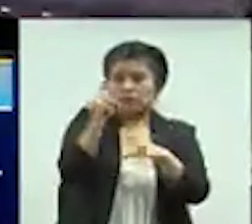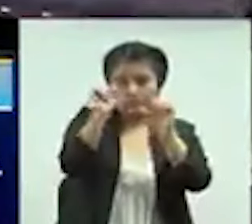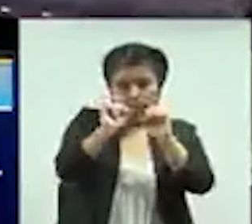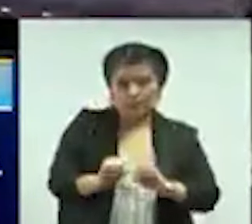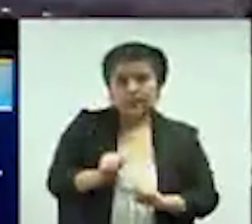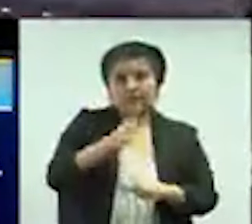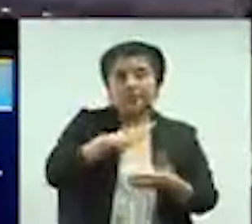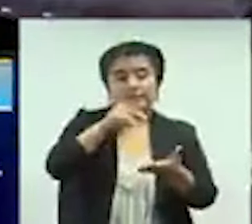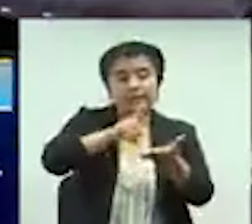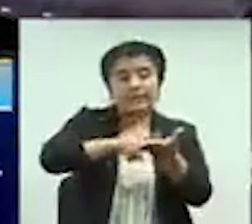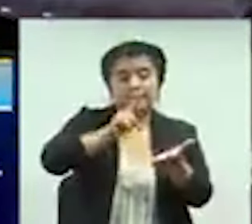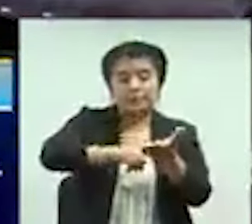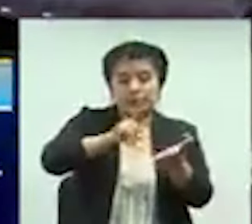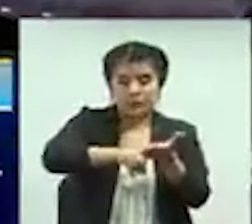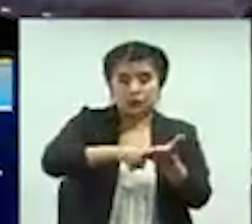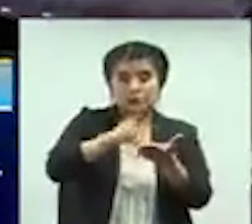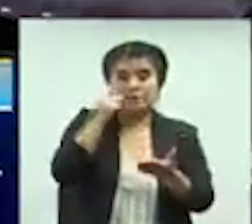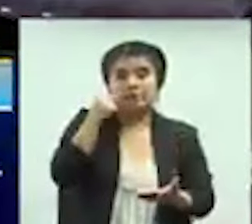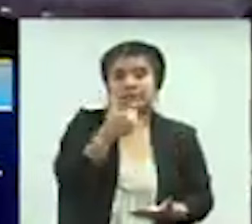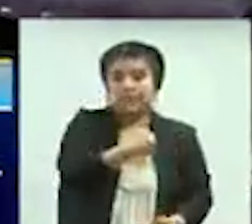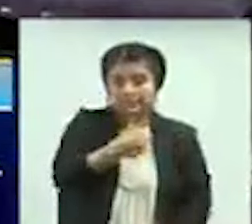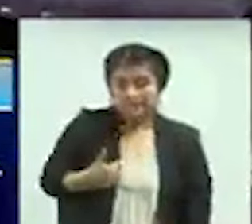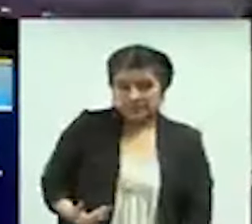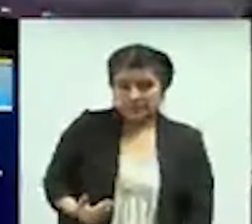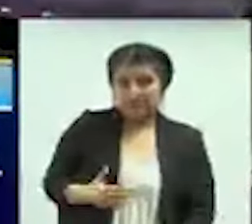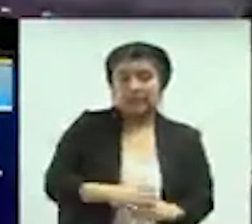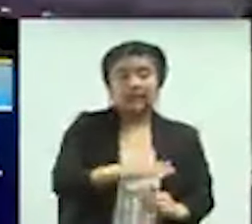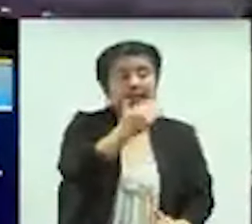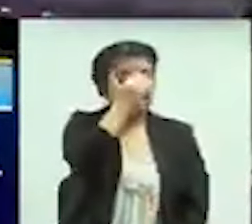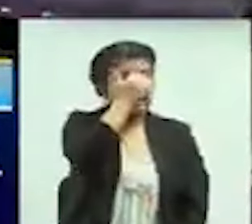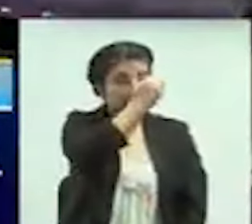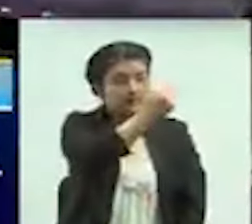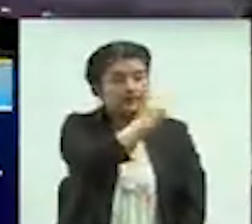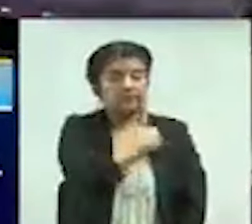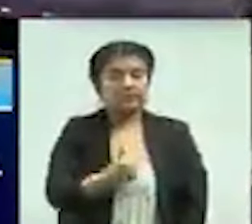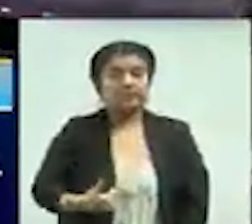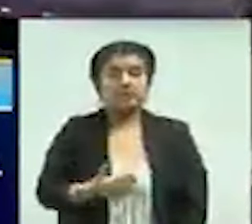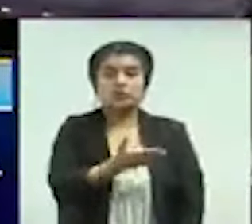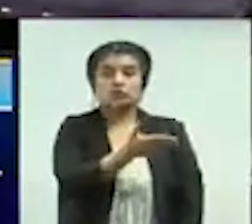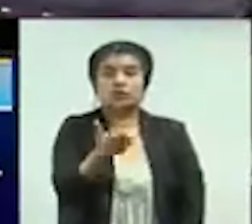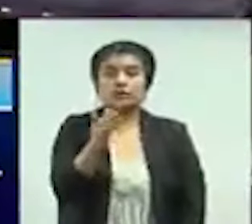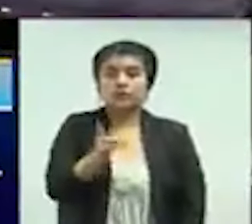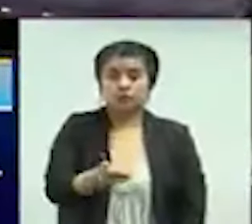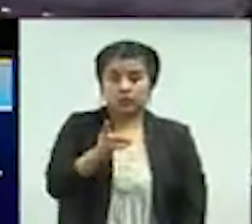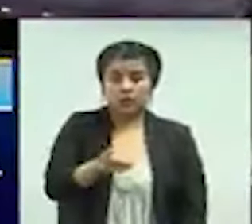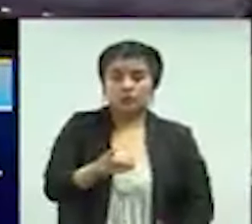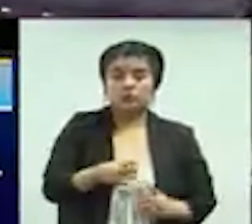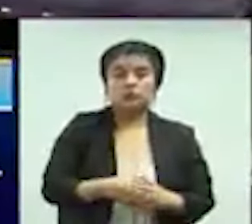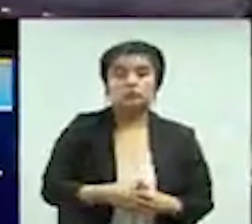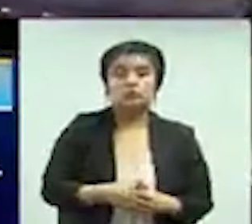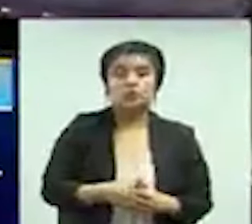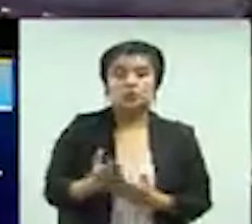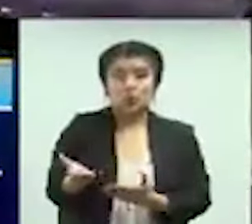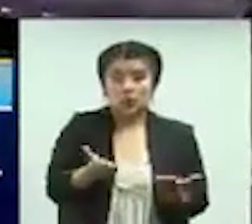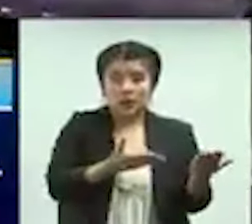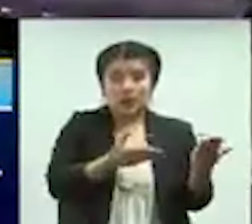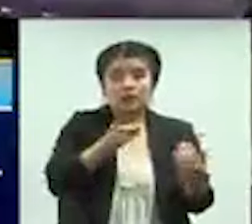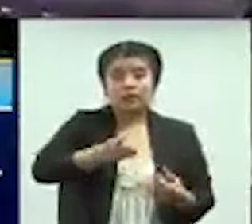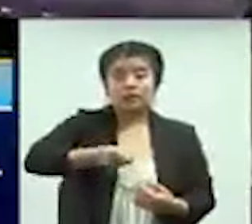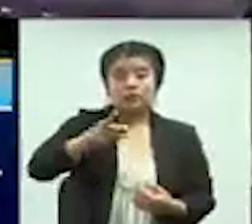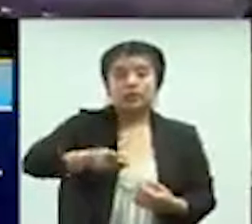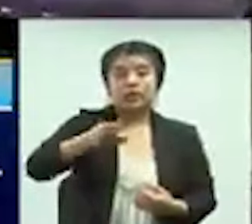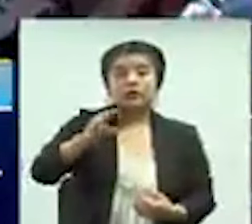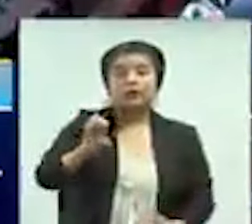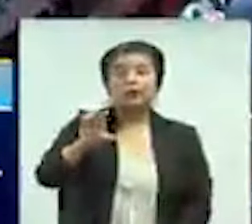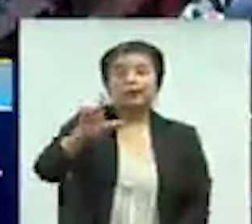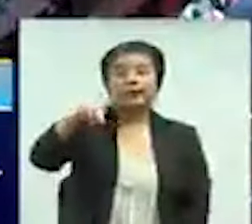celebrar elecciones presidenciales. Gracias, señor presidente. Honorable Pleno. Tiene la palabra el diputado Elmer